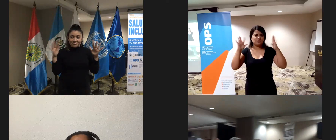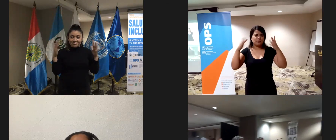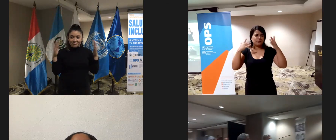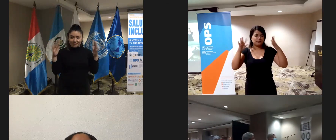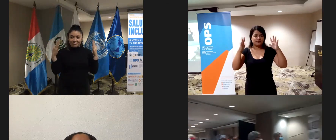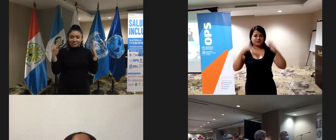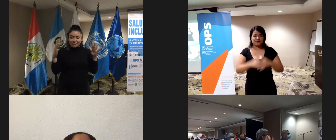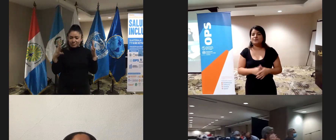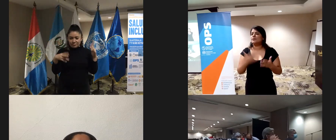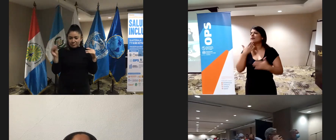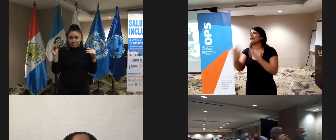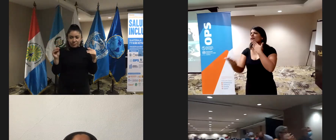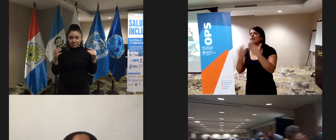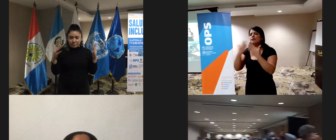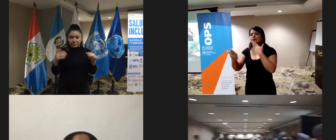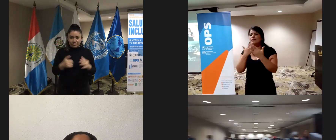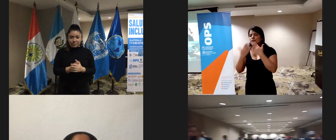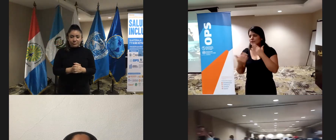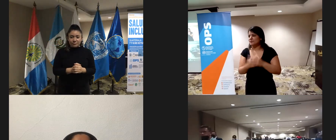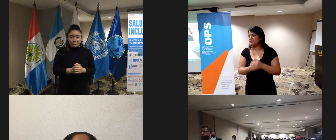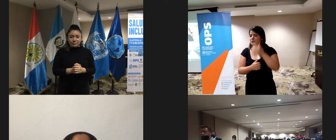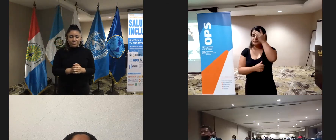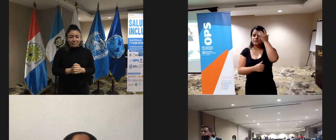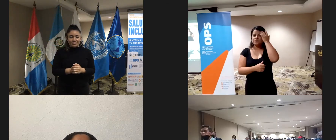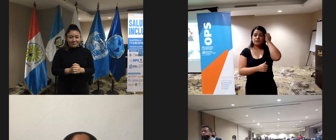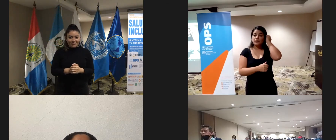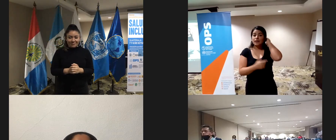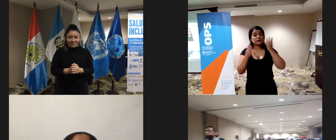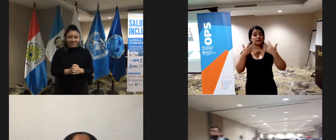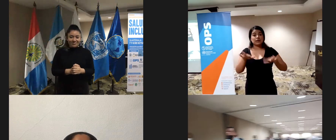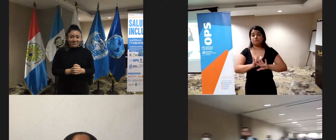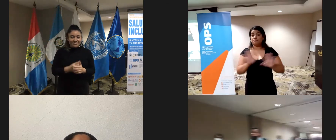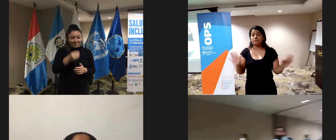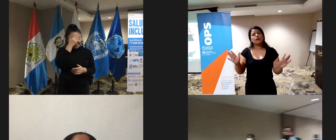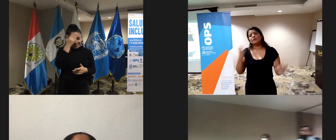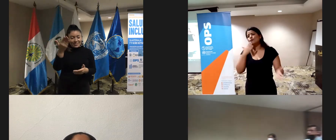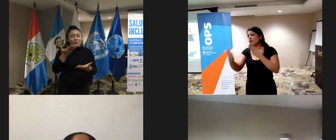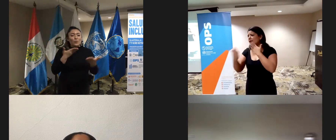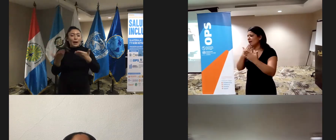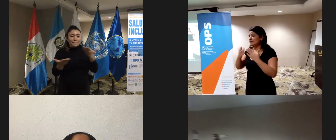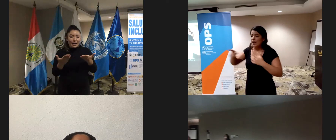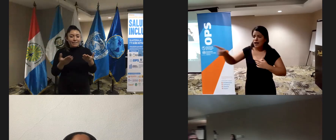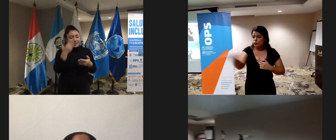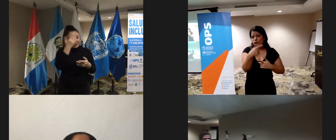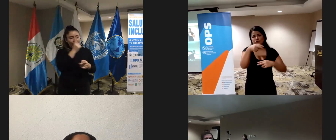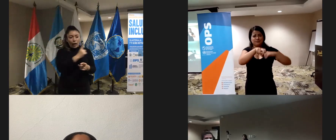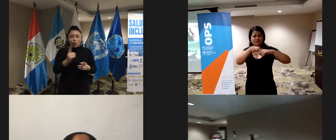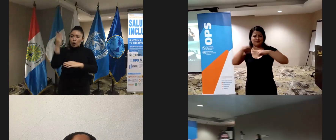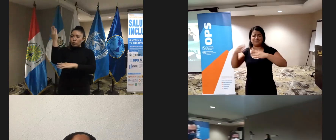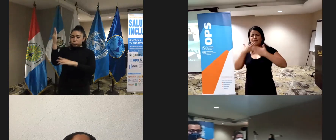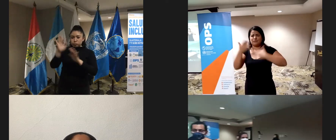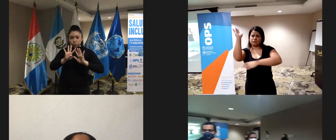Gracias, muy amable, Silpa. No nos queda más que agradecer a cada uno de los panelistas por